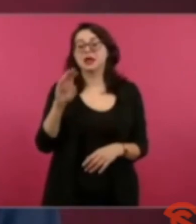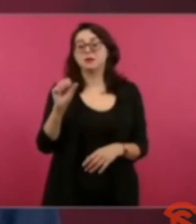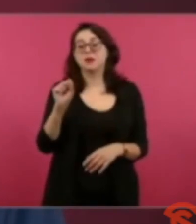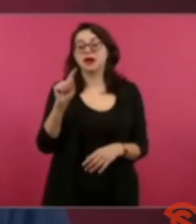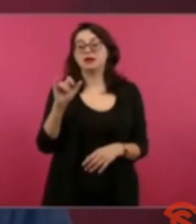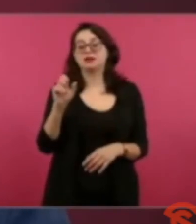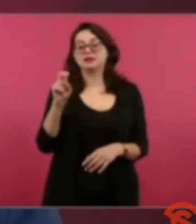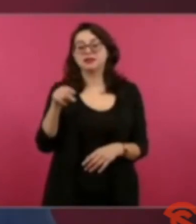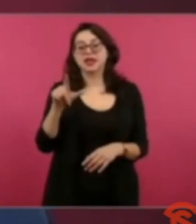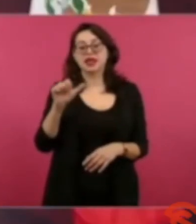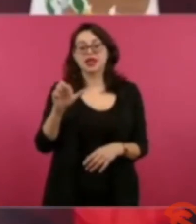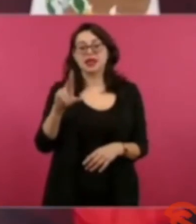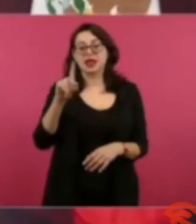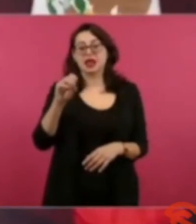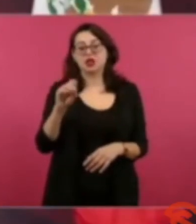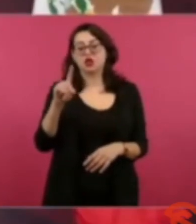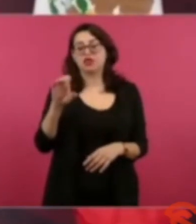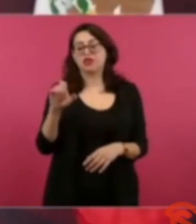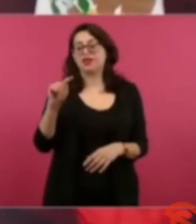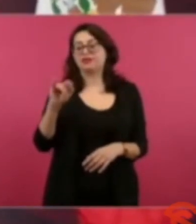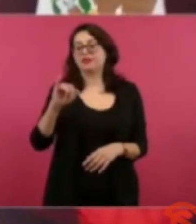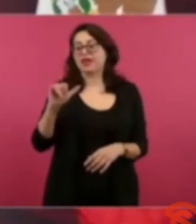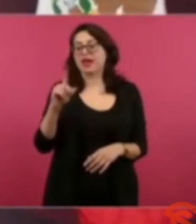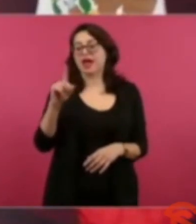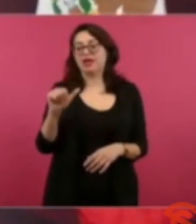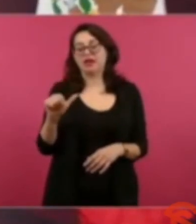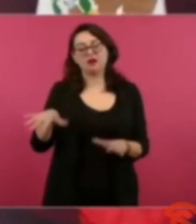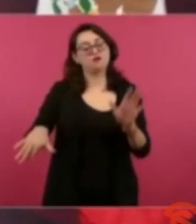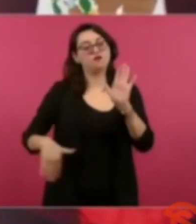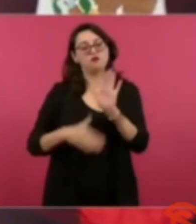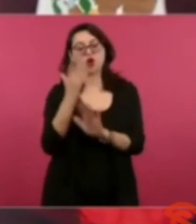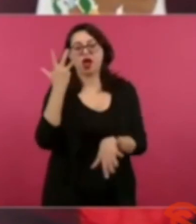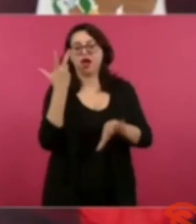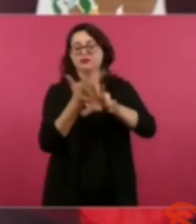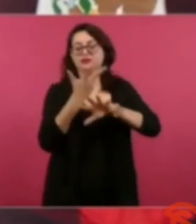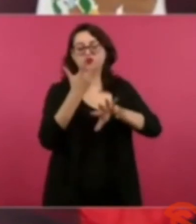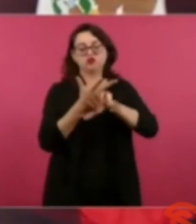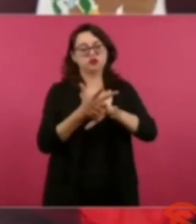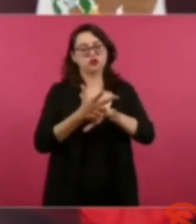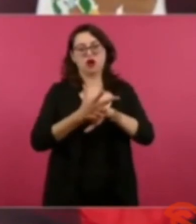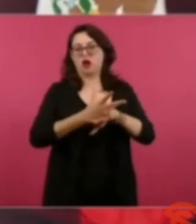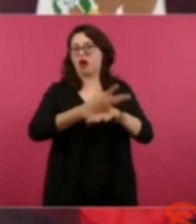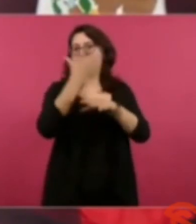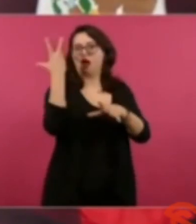es en ferrocarril, y el movimiento ferrocarrilero